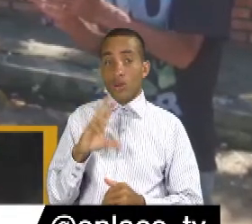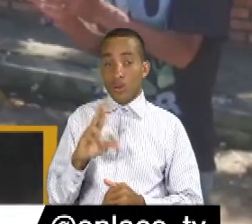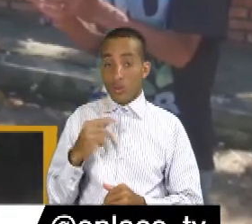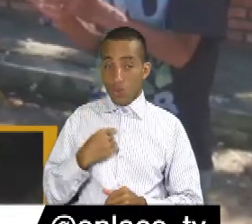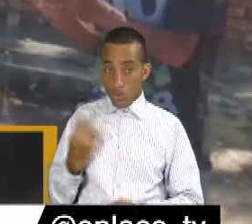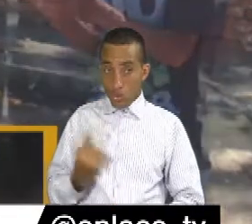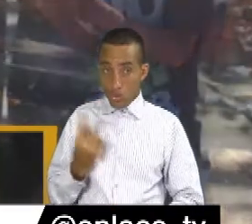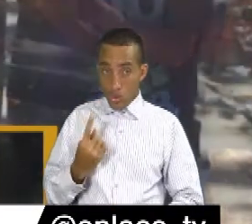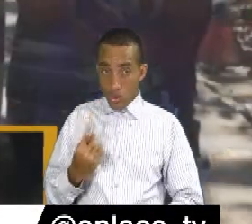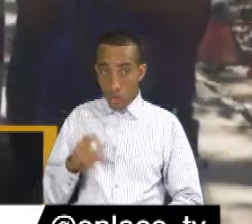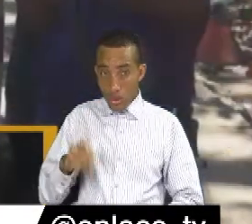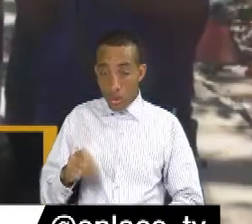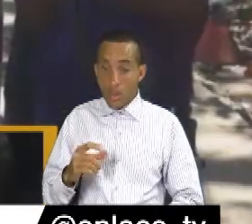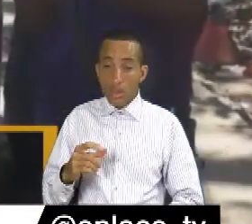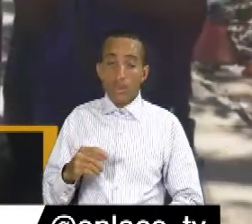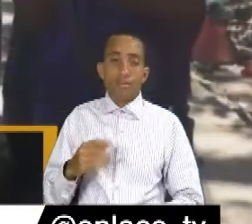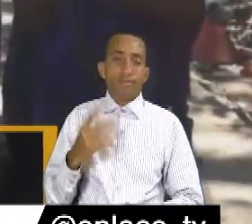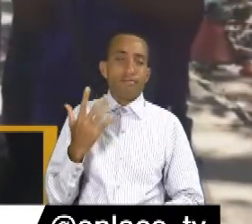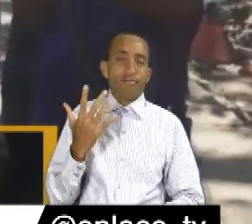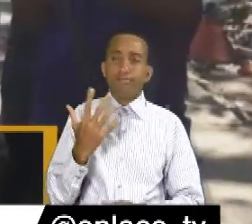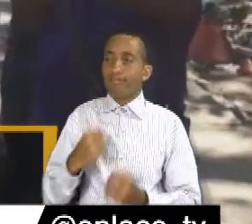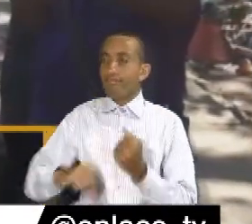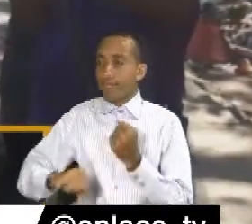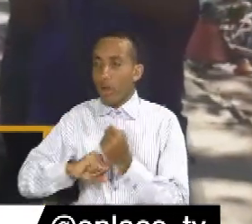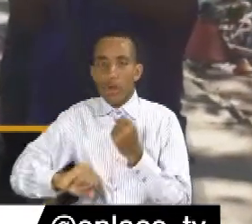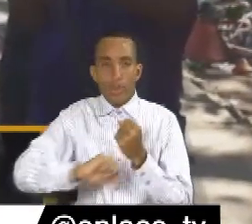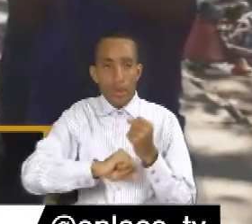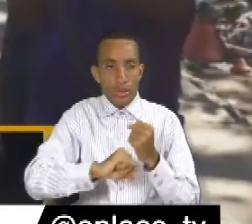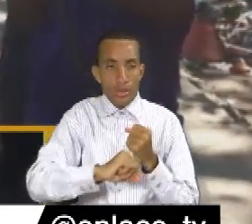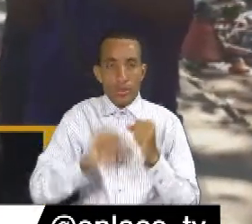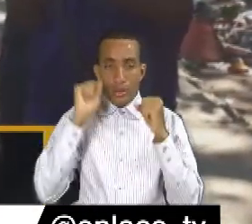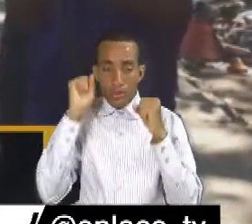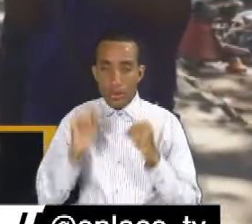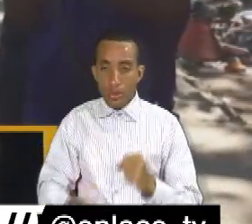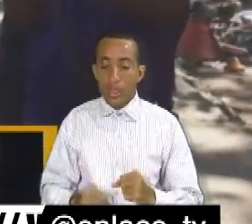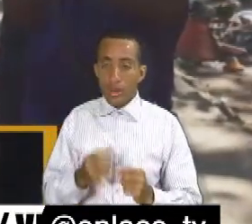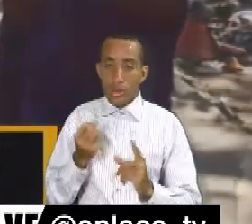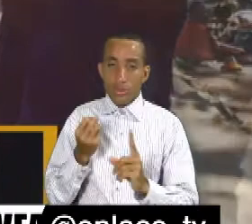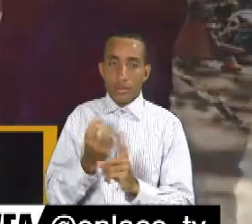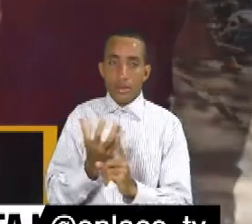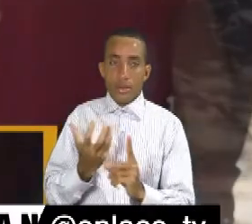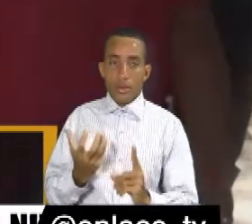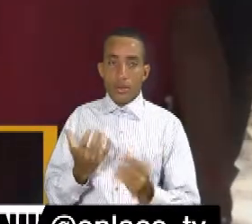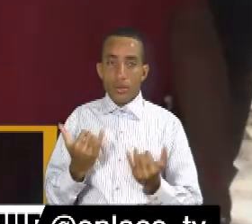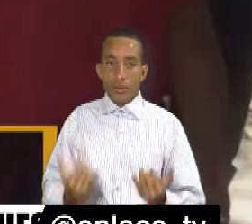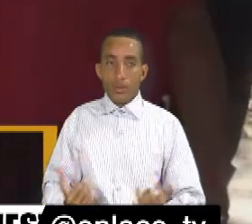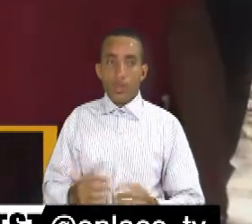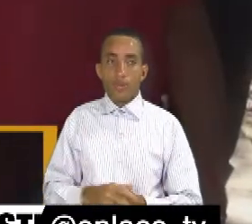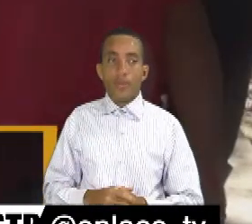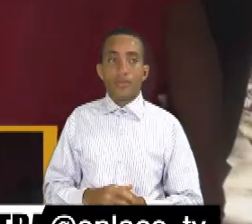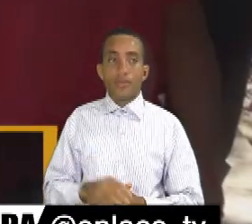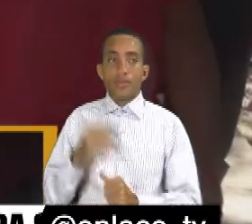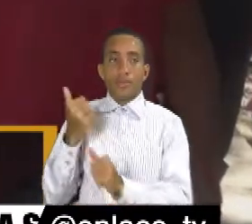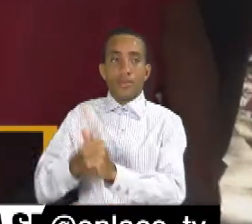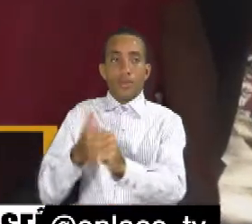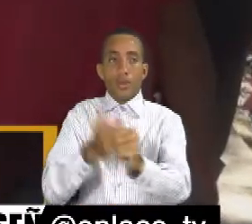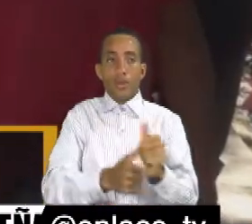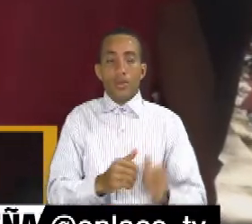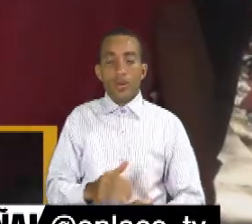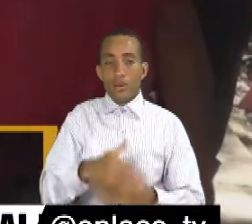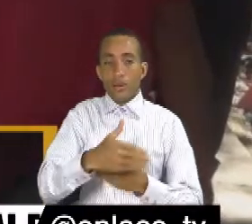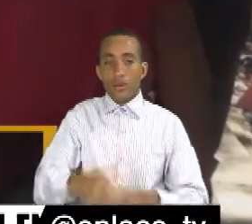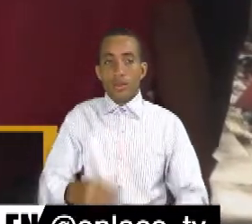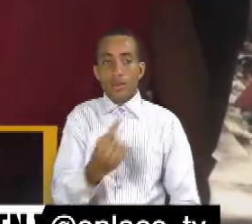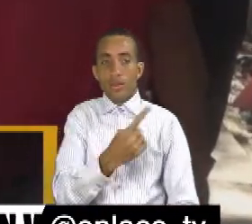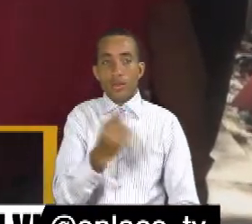que necesita de muchas manos amigas, para que la misma tenga el impacto que tiene hoy en día en cada una de las más de 100 personas a